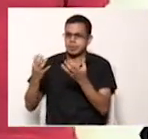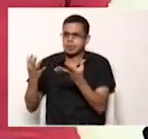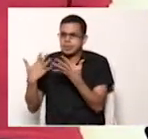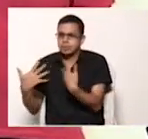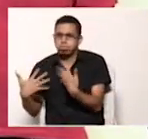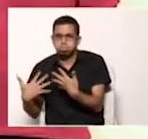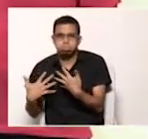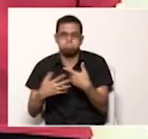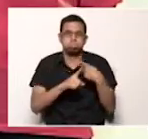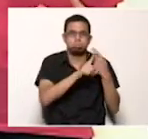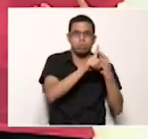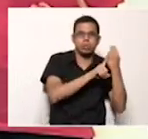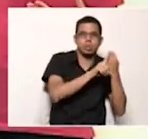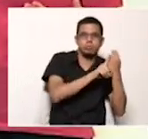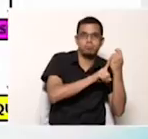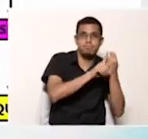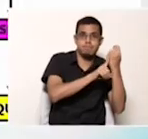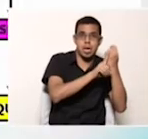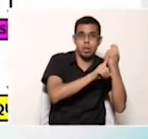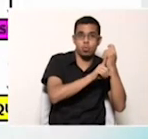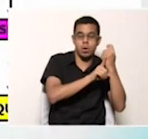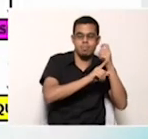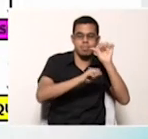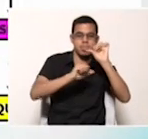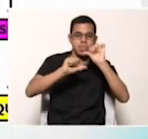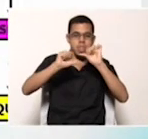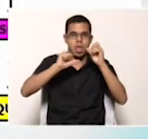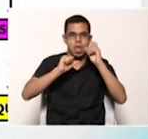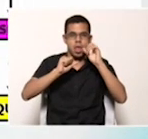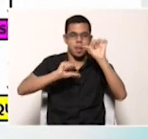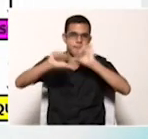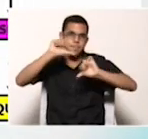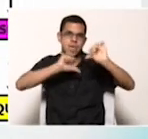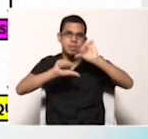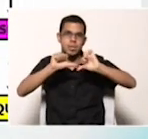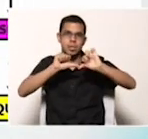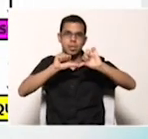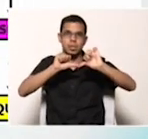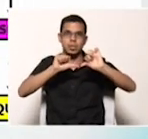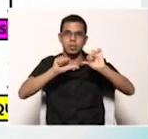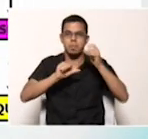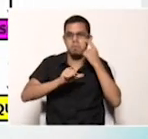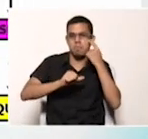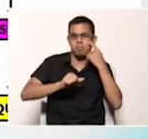vista químico, hablamos de que calor es una forma de